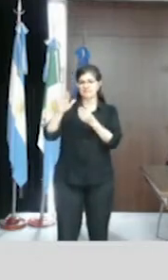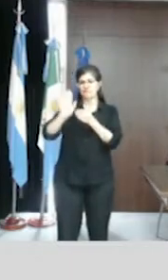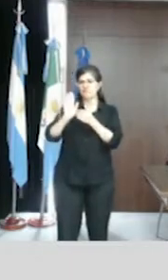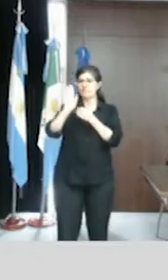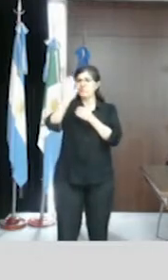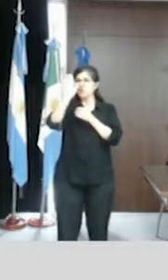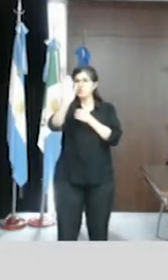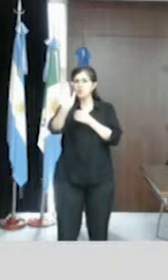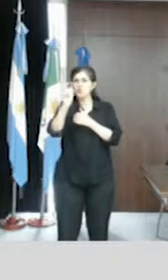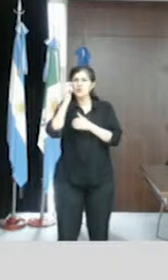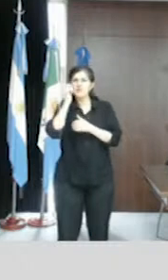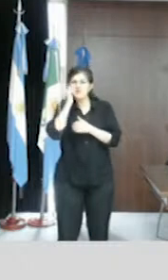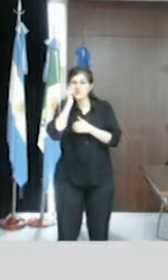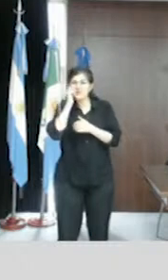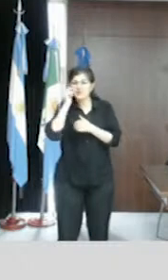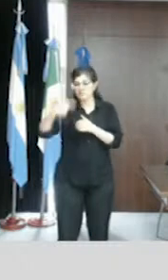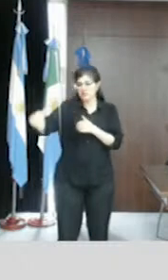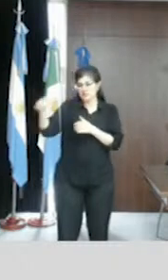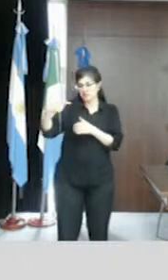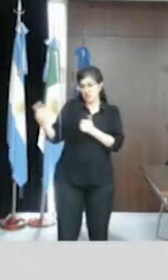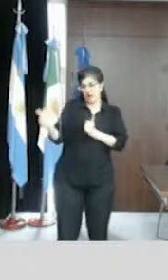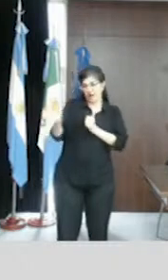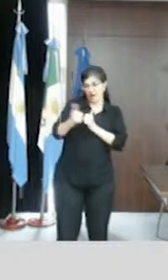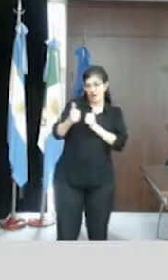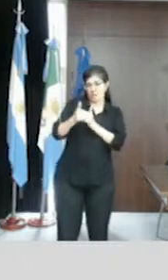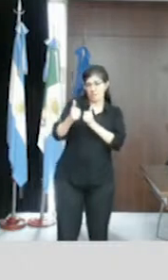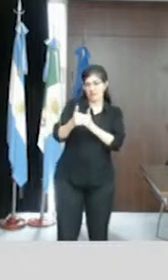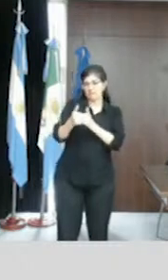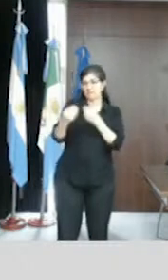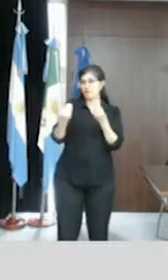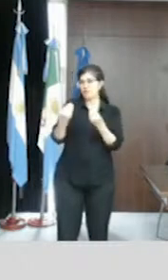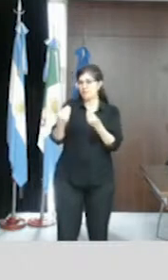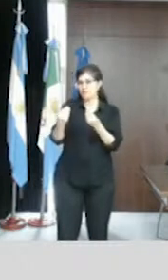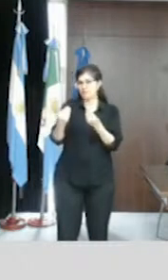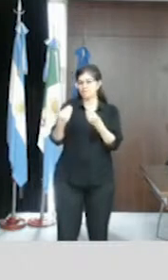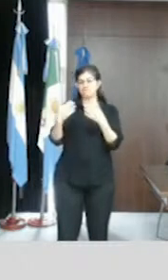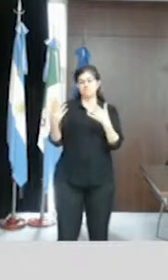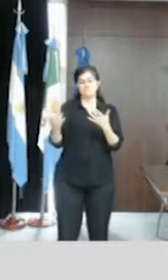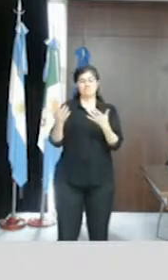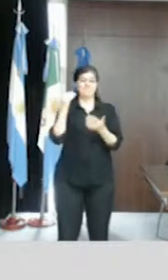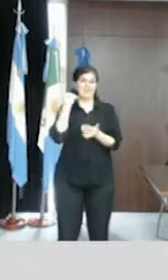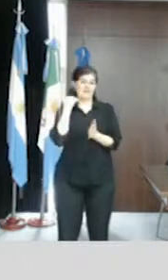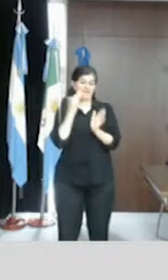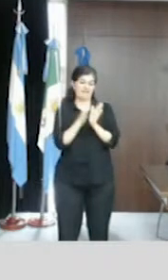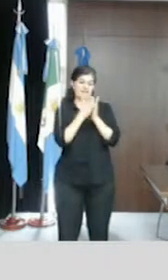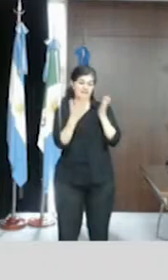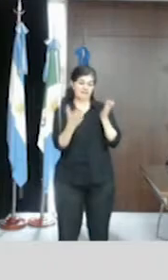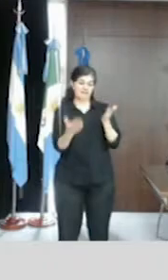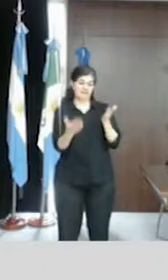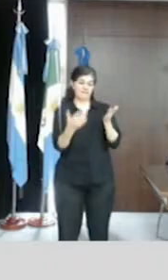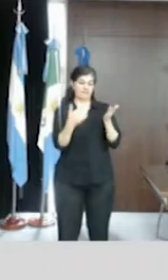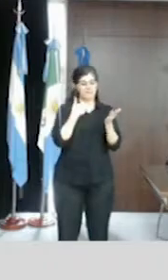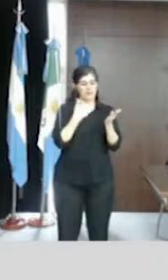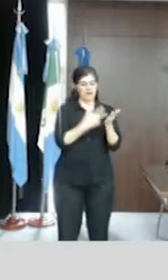ese acompañamiento que todos necesitamos. Pero por supuesto, no hay un libro que nos enseñe cómo ser madre, cómo ser